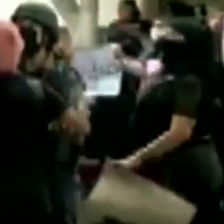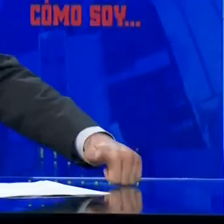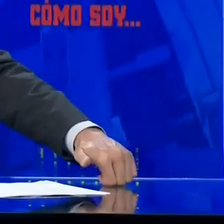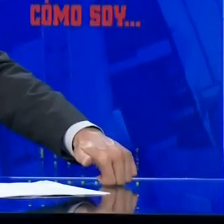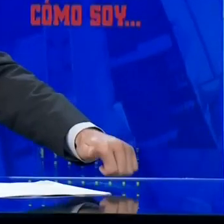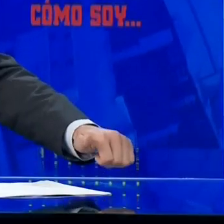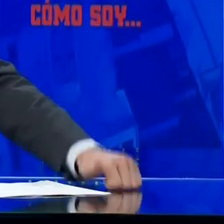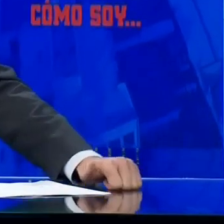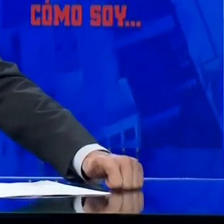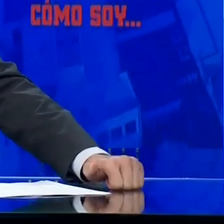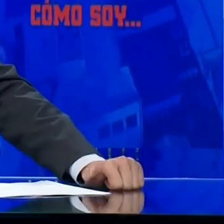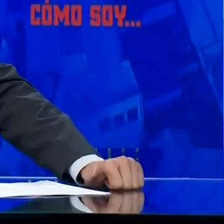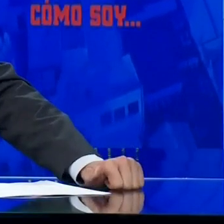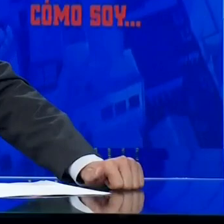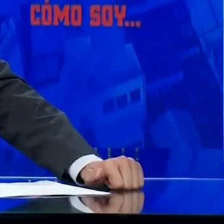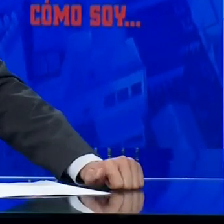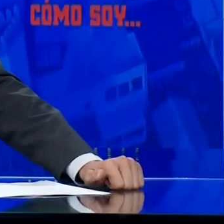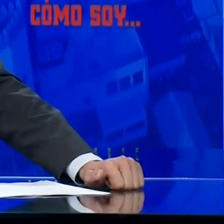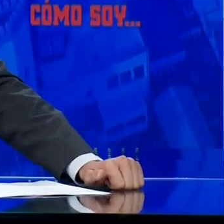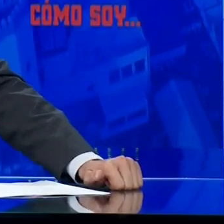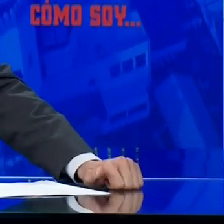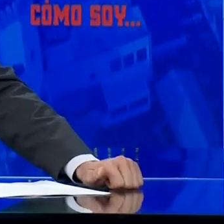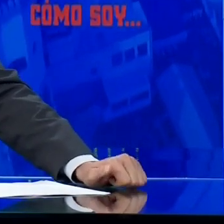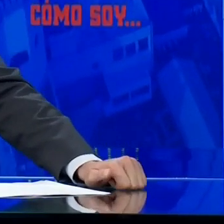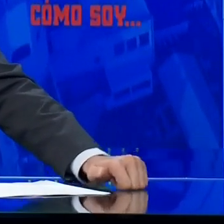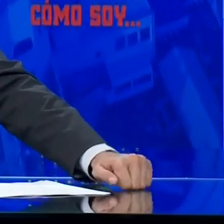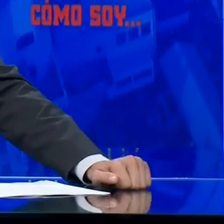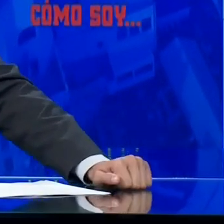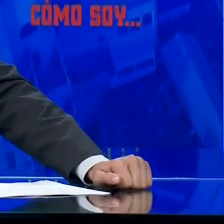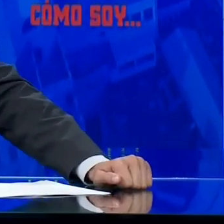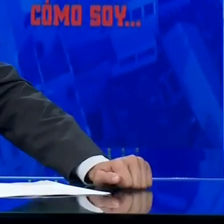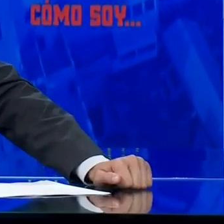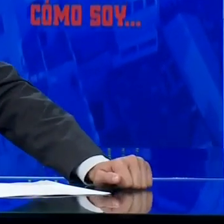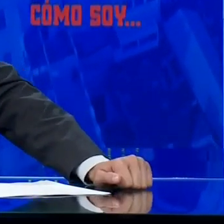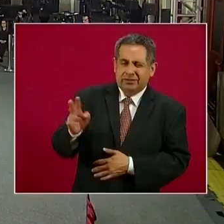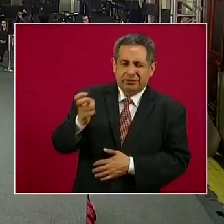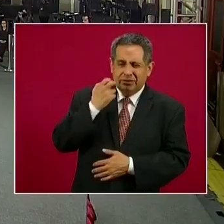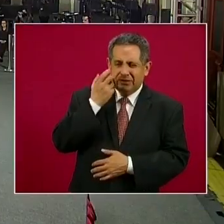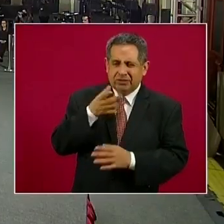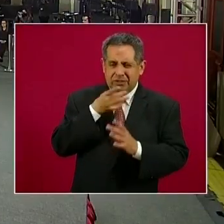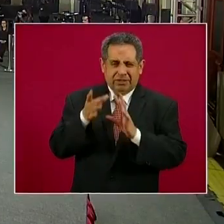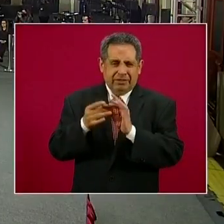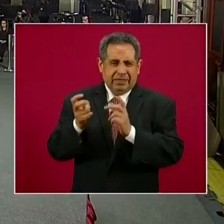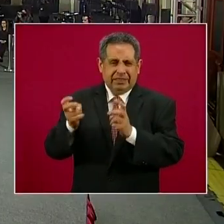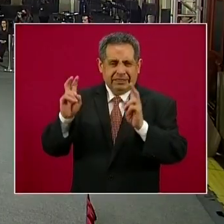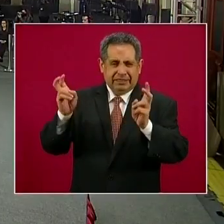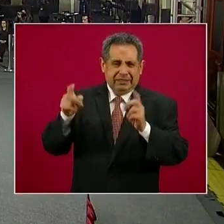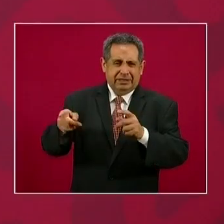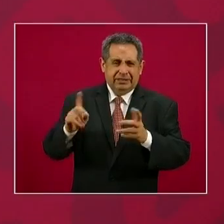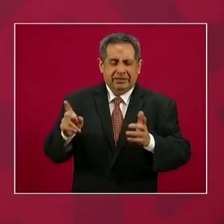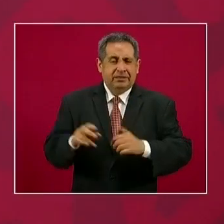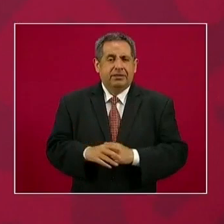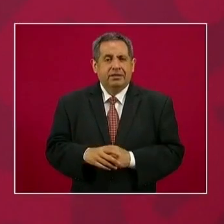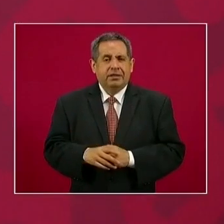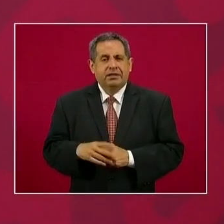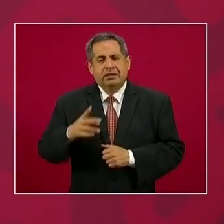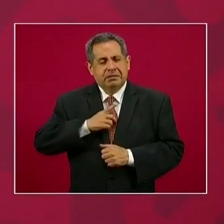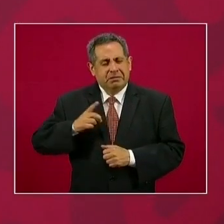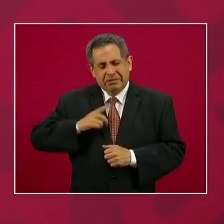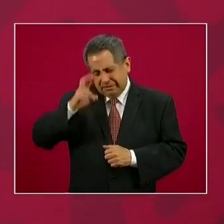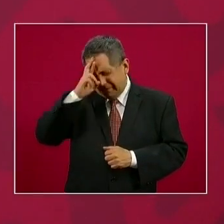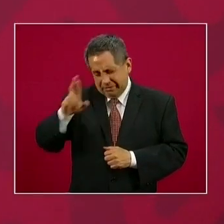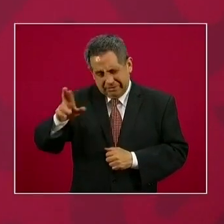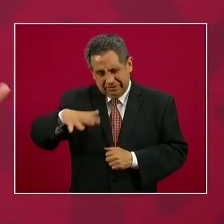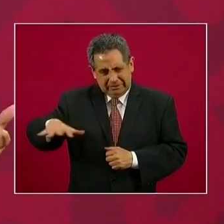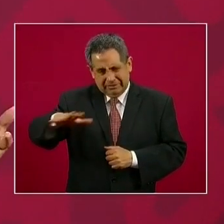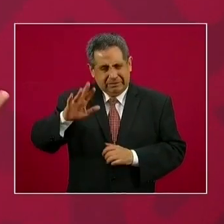México. Le decía hoy en la mañana, hace unos instantes, el presidente de México, Andrés Manuel López Obrador, se refirió a las protestas de Frena, dice que